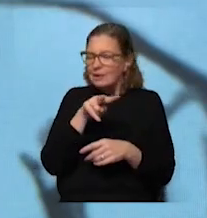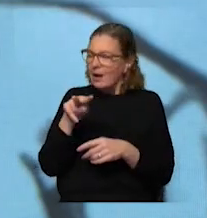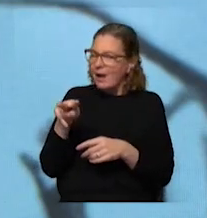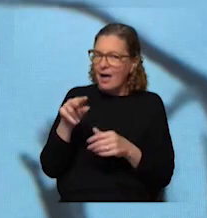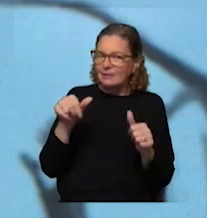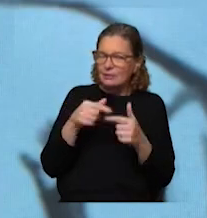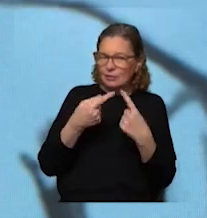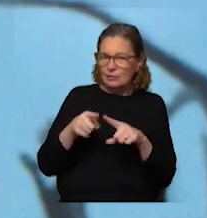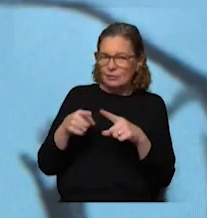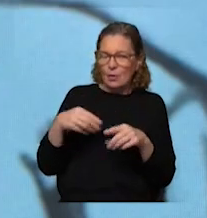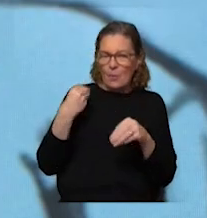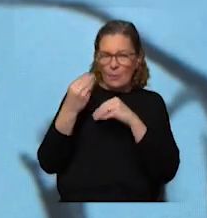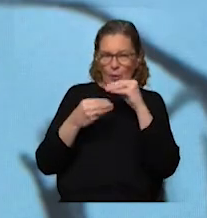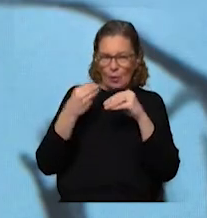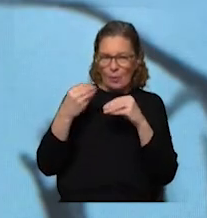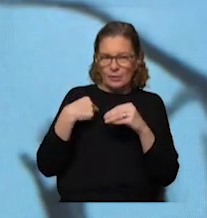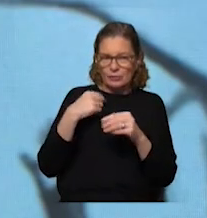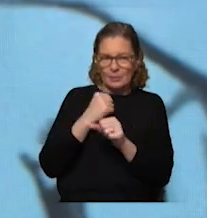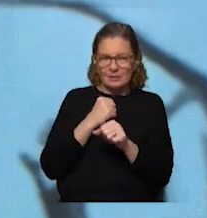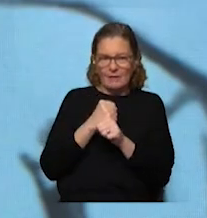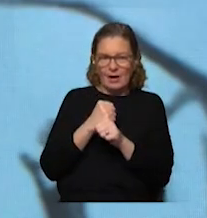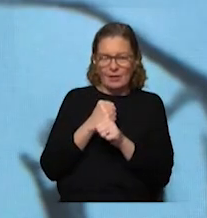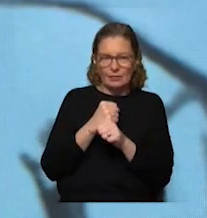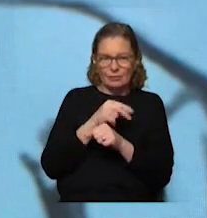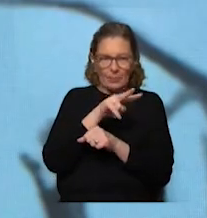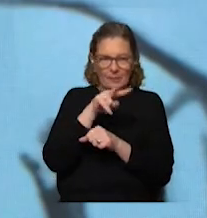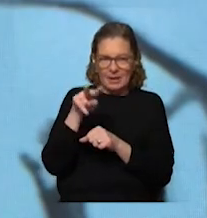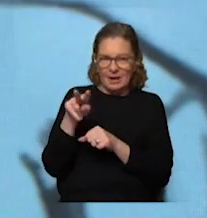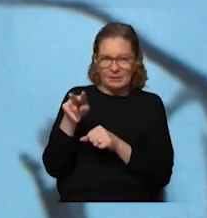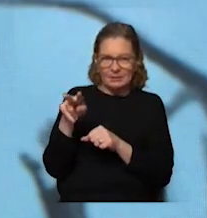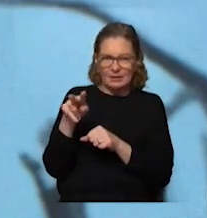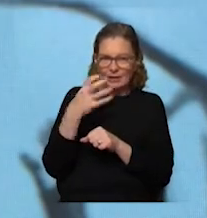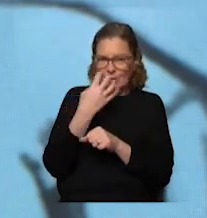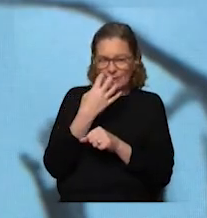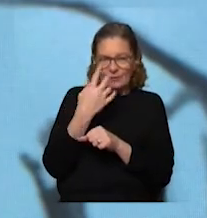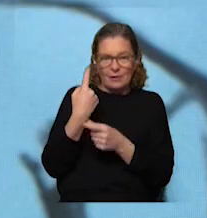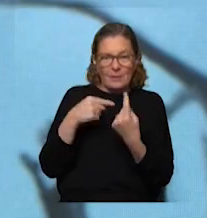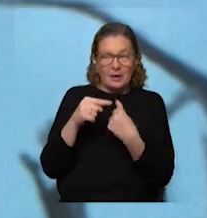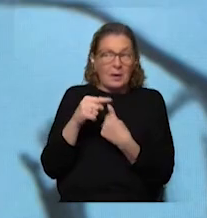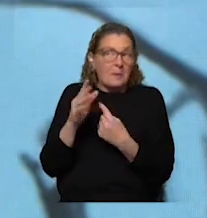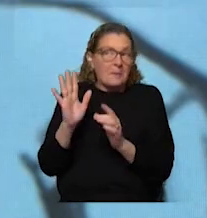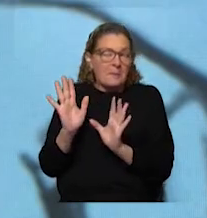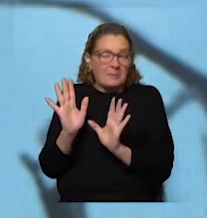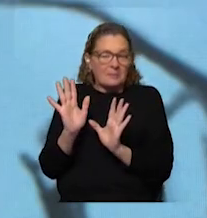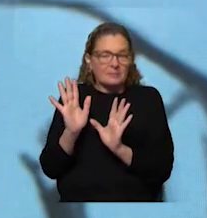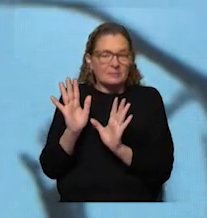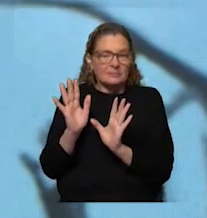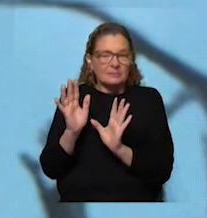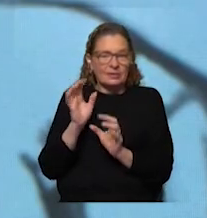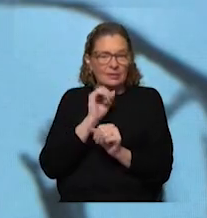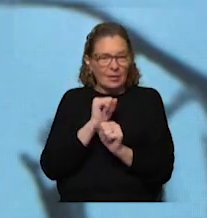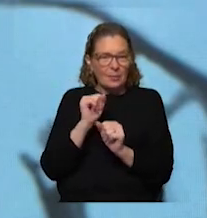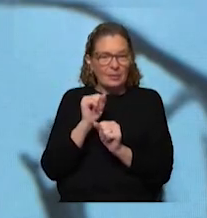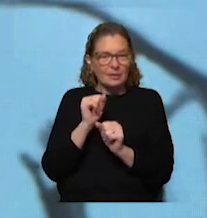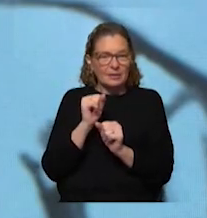vos no te preocupes que yo estoy acá o sea mi trabajo en este momento es observarte a vos que es terrible digamos Pero entonces yo creo que se puede